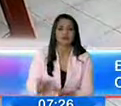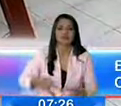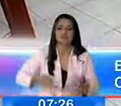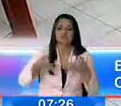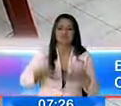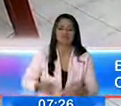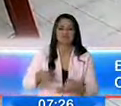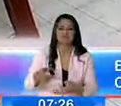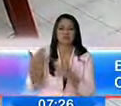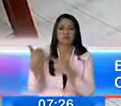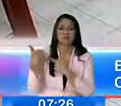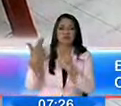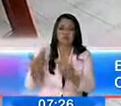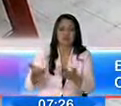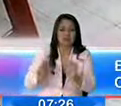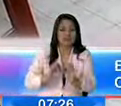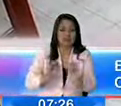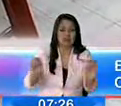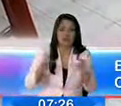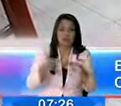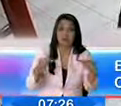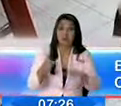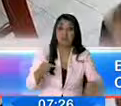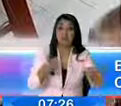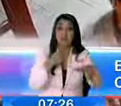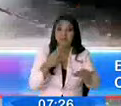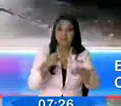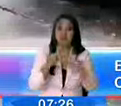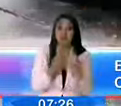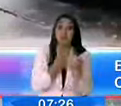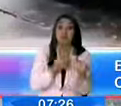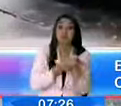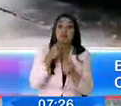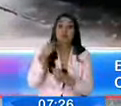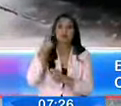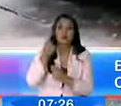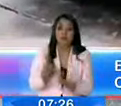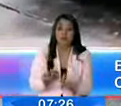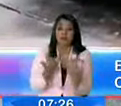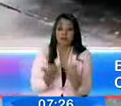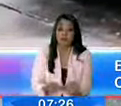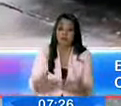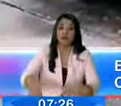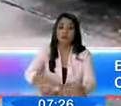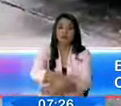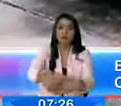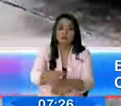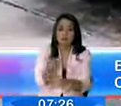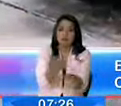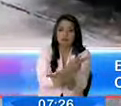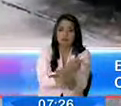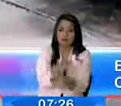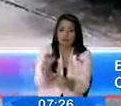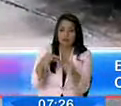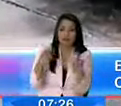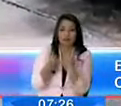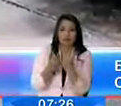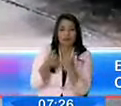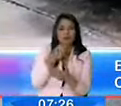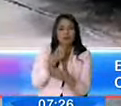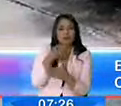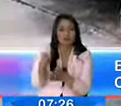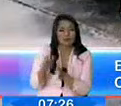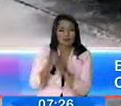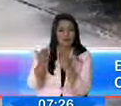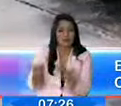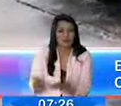con sus funciones, aseguraban en la oposición y los correístas, y que en la crisis en frontera con el secuestro del equipo periodístico de Diario El